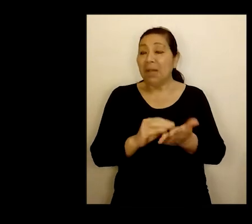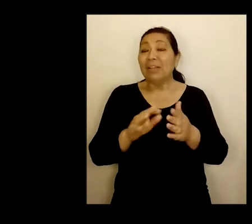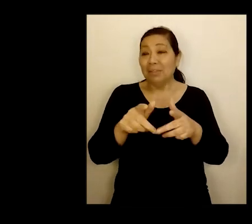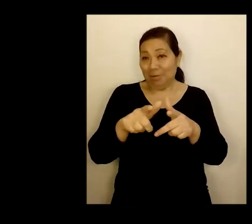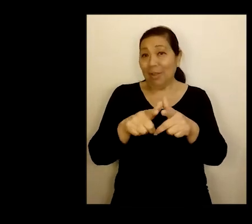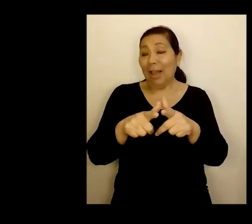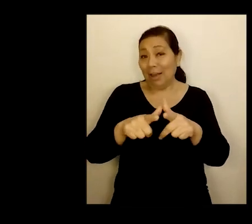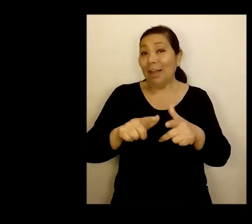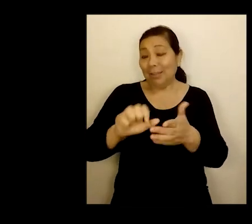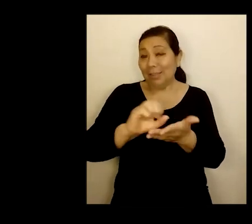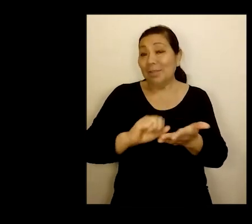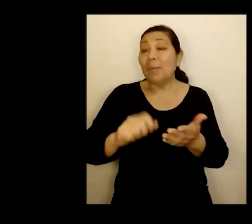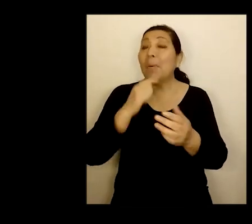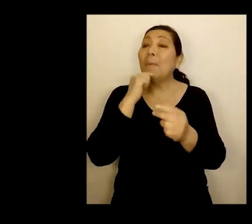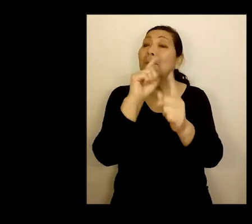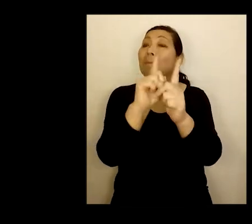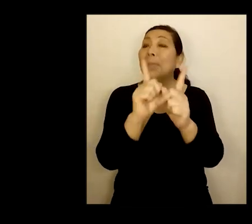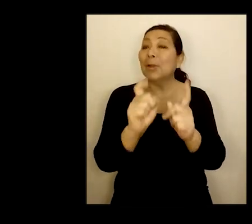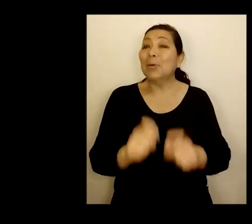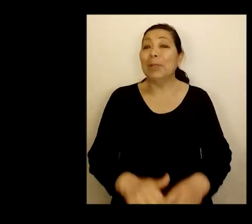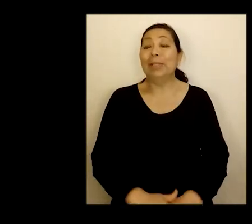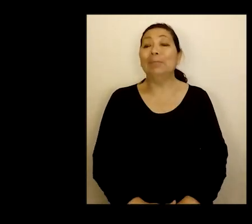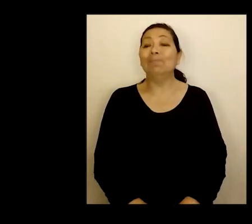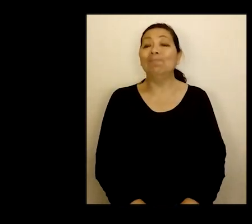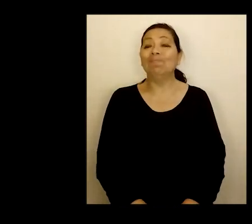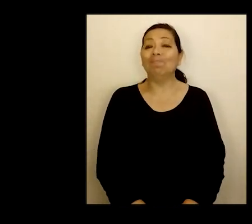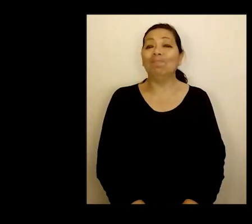sala? Esa es mi pregunta.